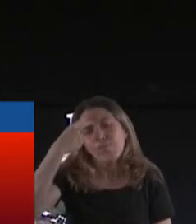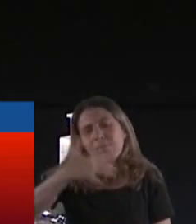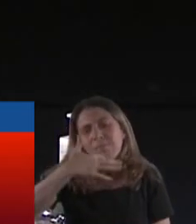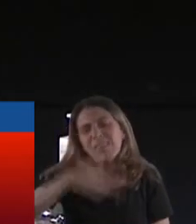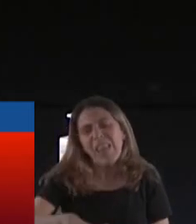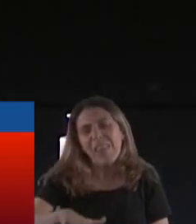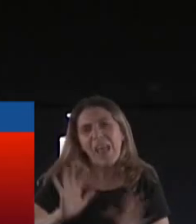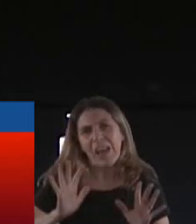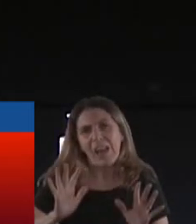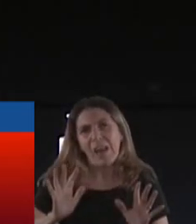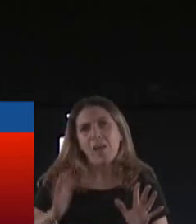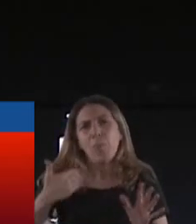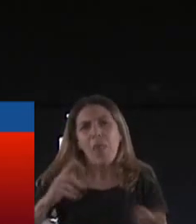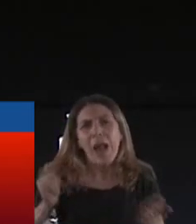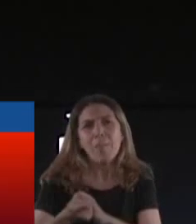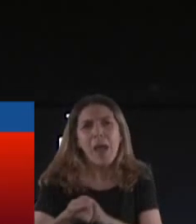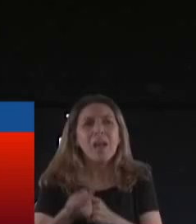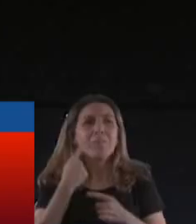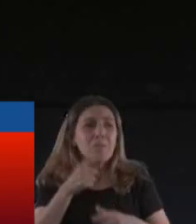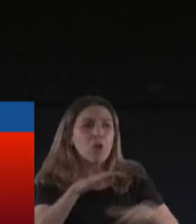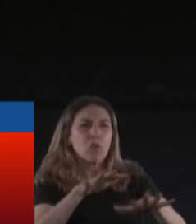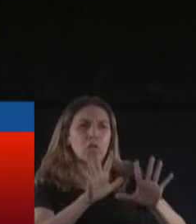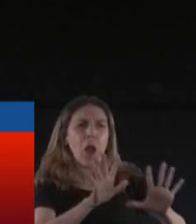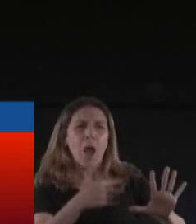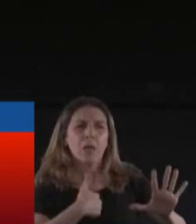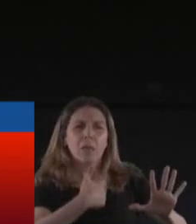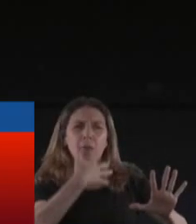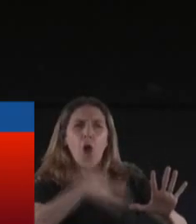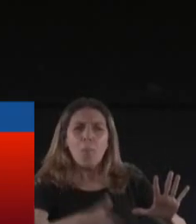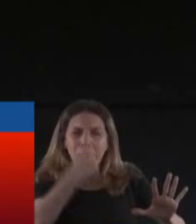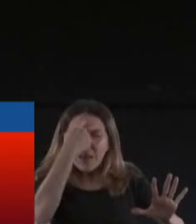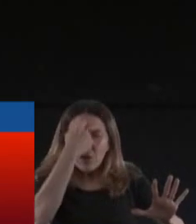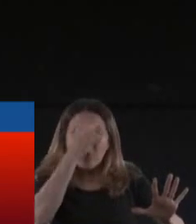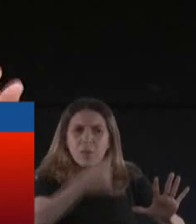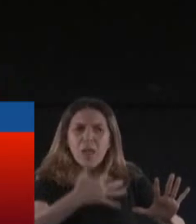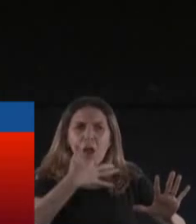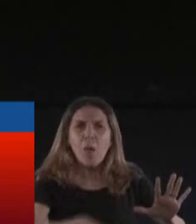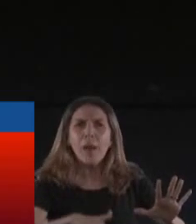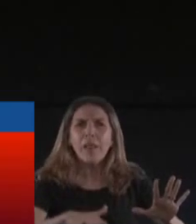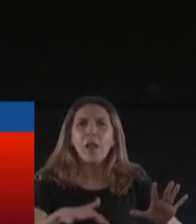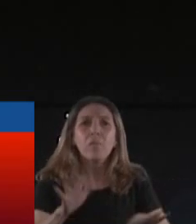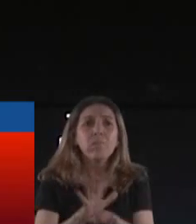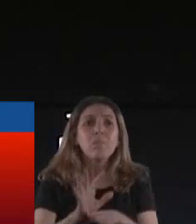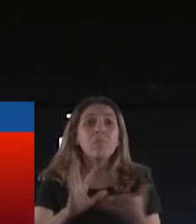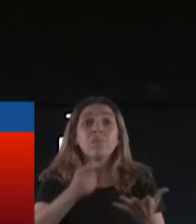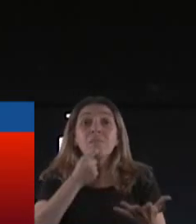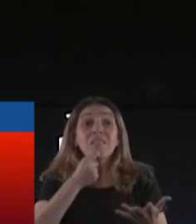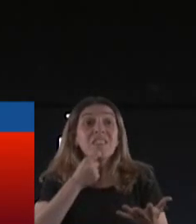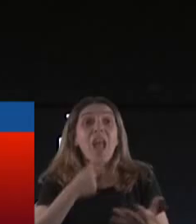para poder cambiar las cosas es entender lo que pasa. No se puede cambiar la realidad si uno no asume la realidad.